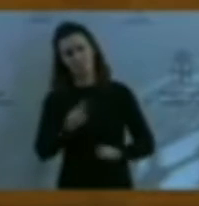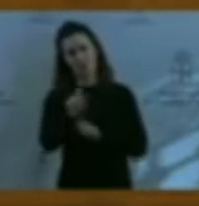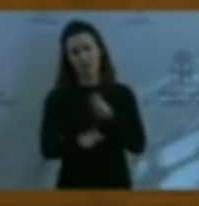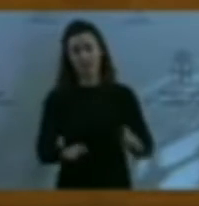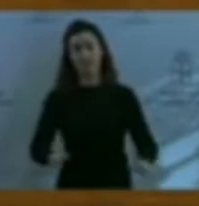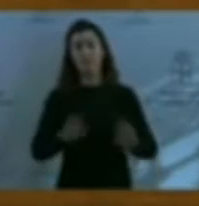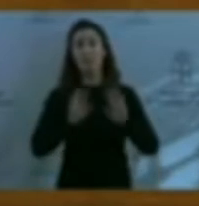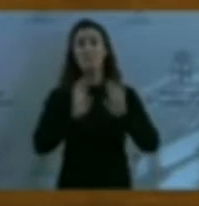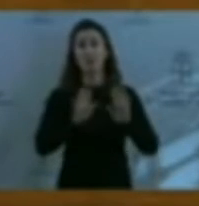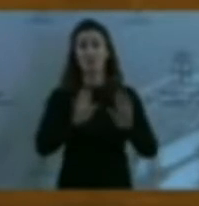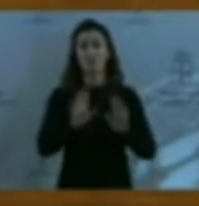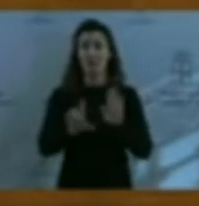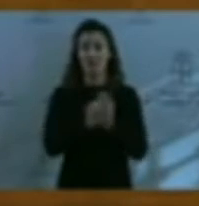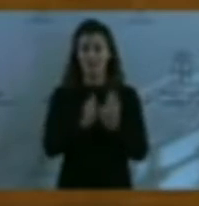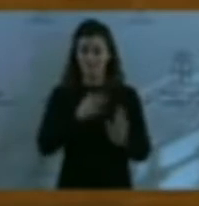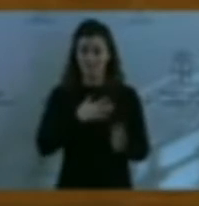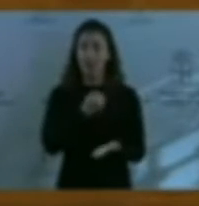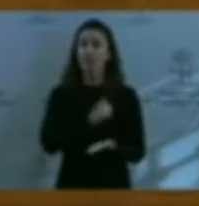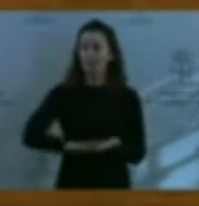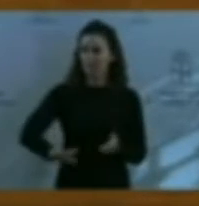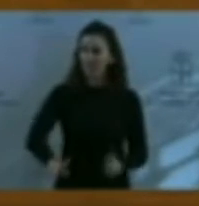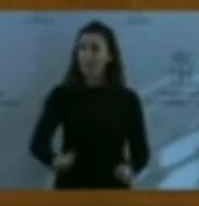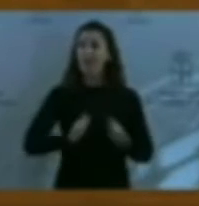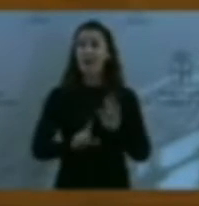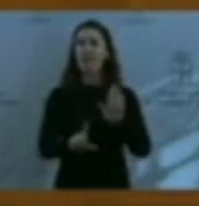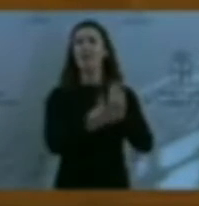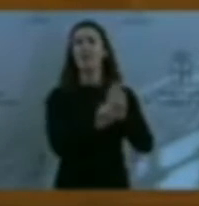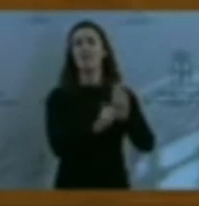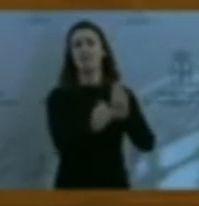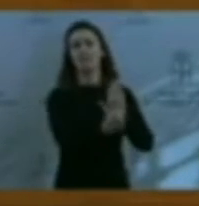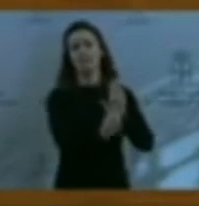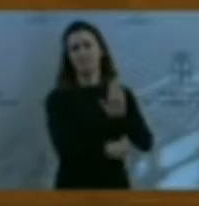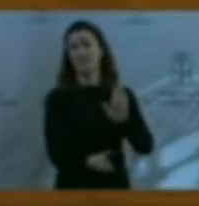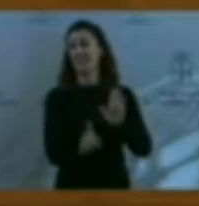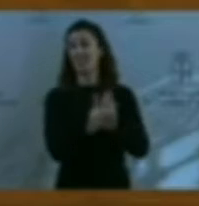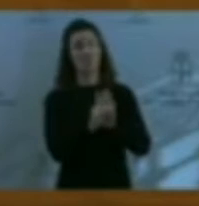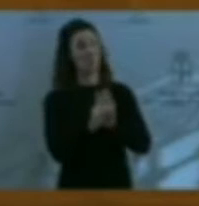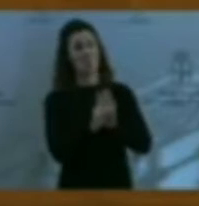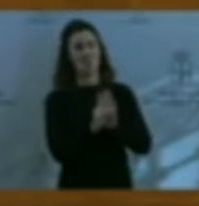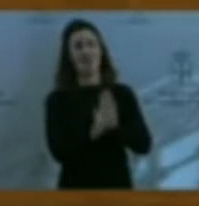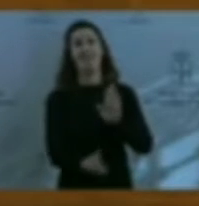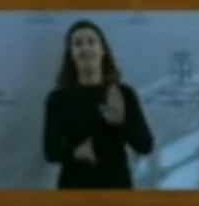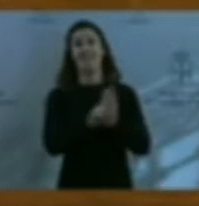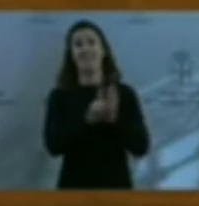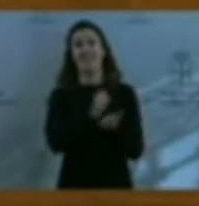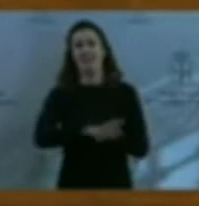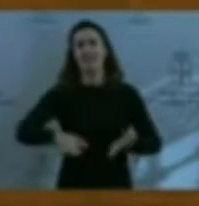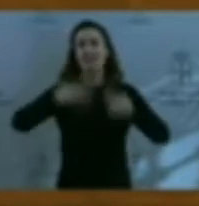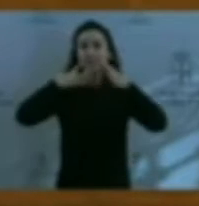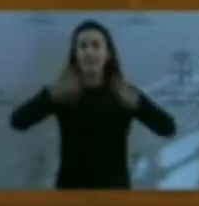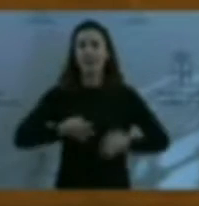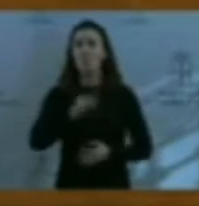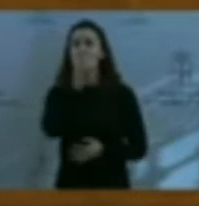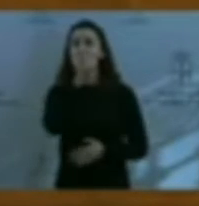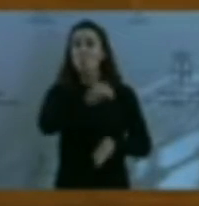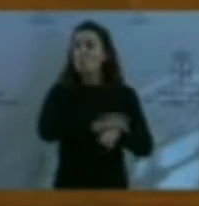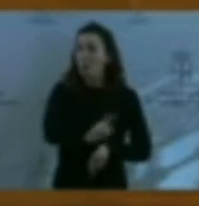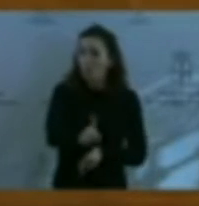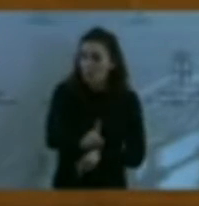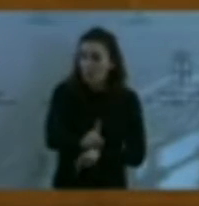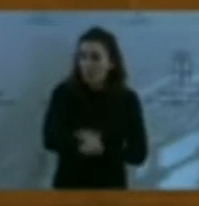¿Recuerda? Ley. Primero, ley, no decreto. Garantías reales, no promesas incumplidas y sin consecuencias personales